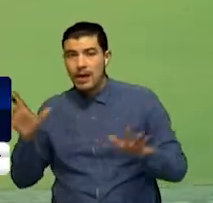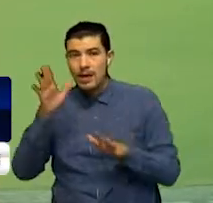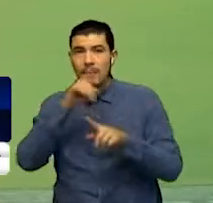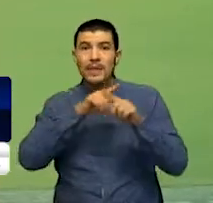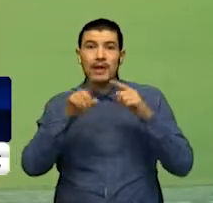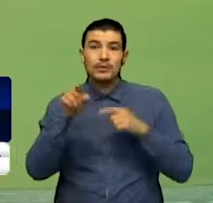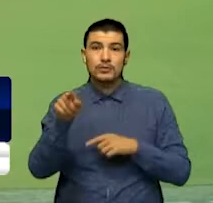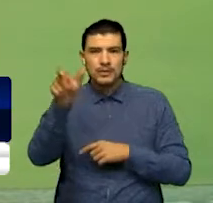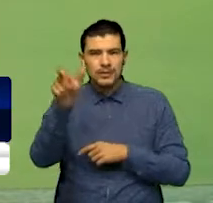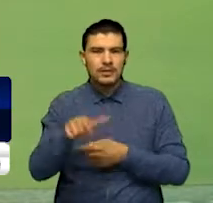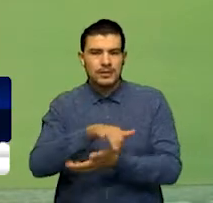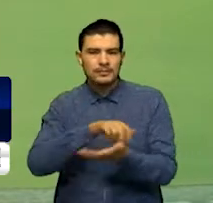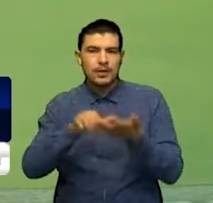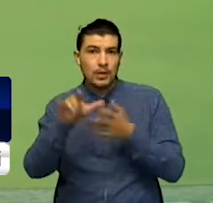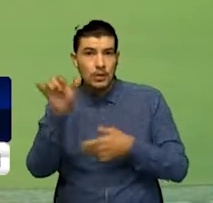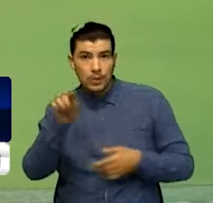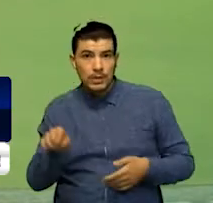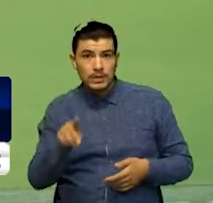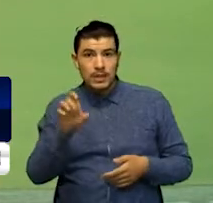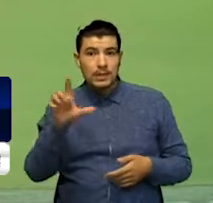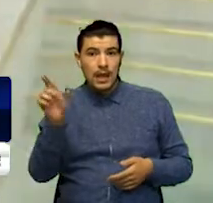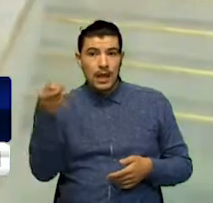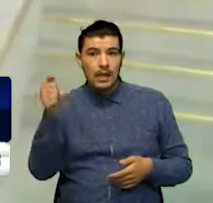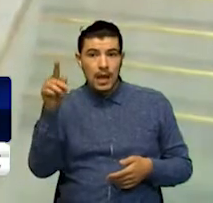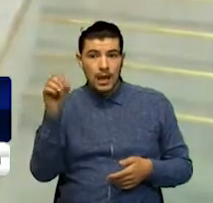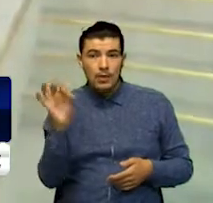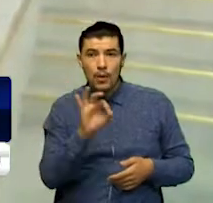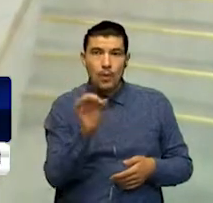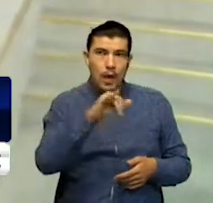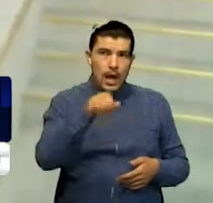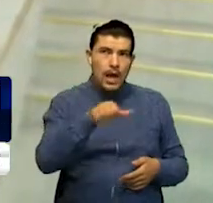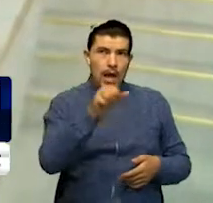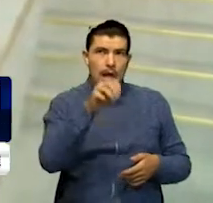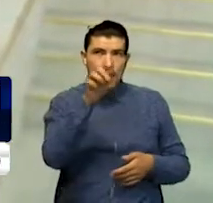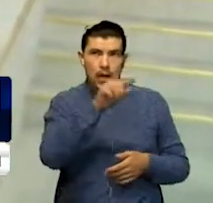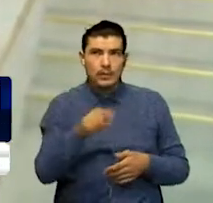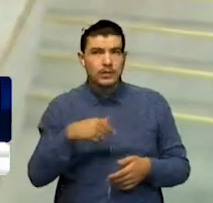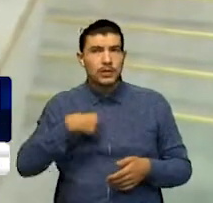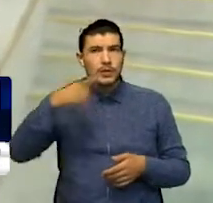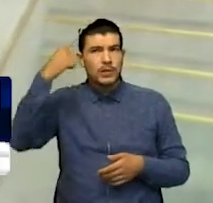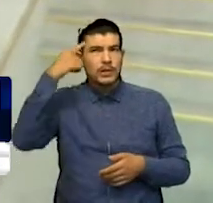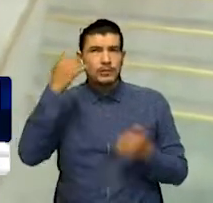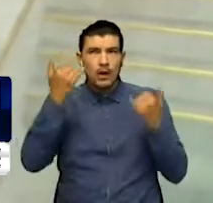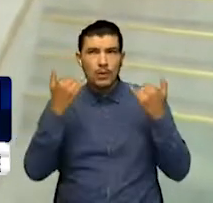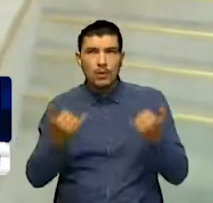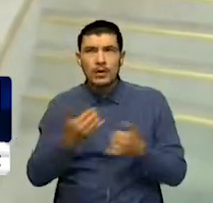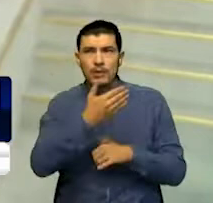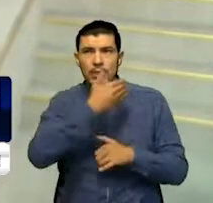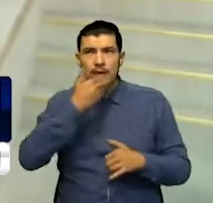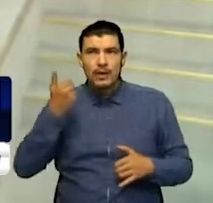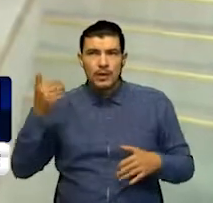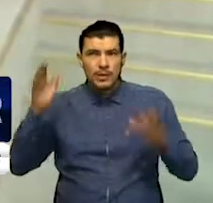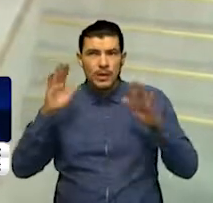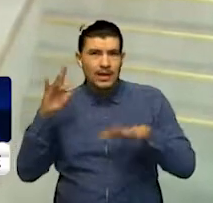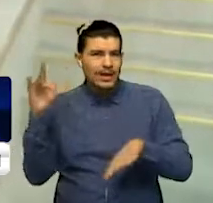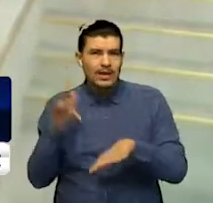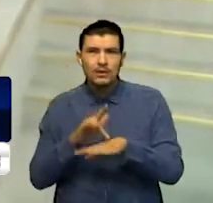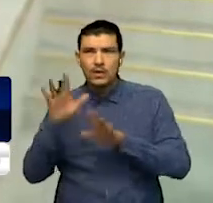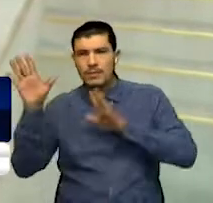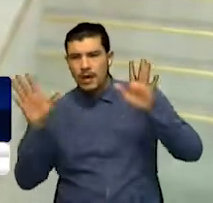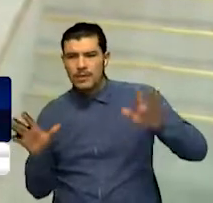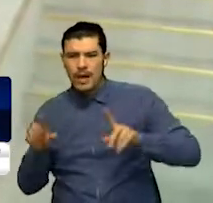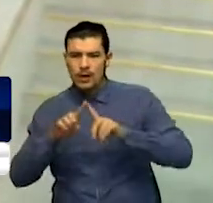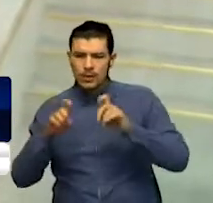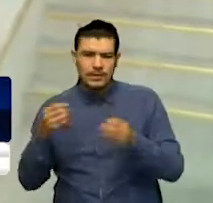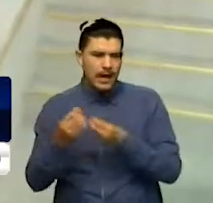será santandereano o luis delgado o jaimes aguirre lo mejor es que lo mejor en el que le toque tapar va a ser las cosas